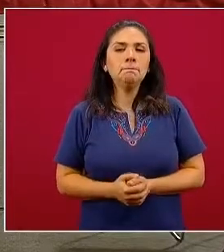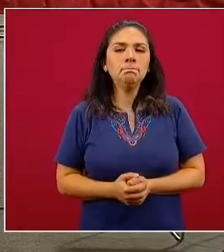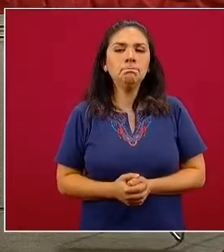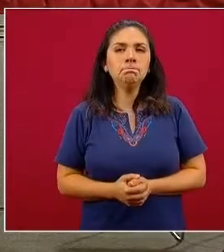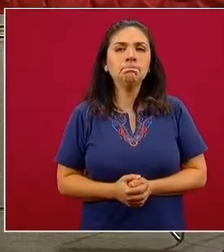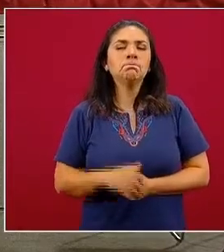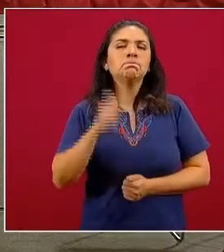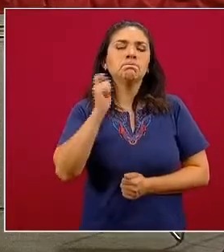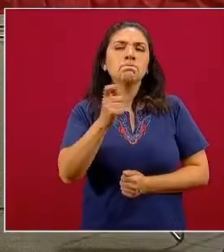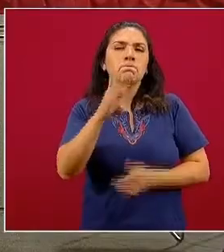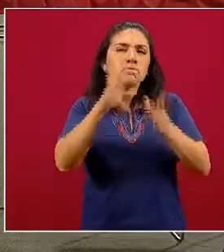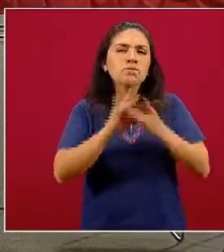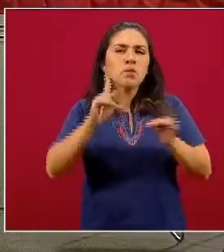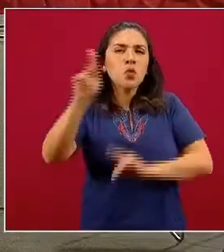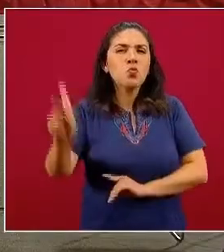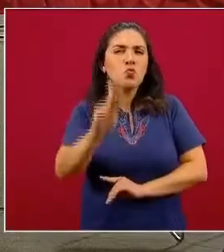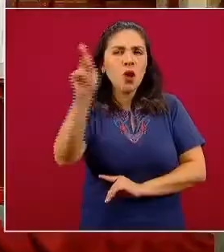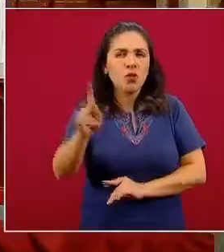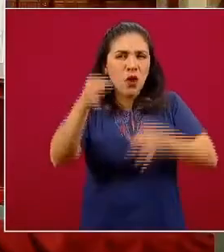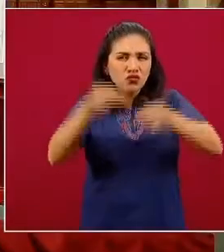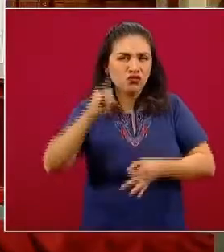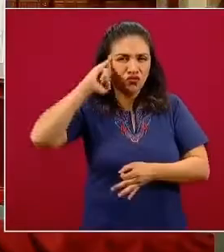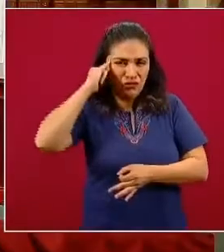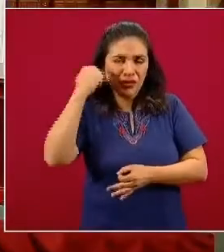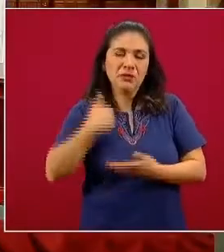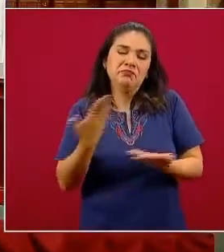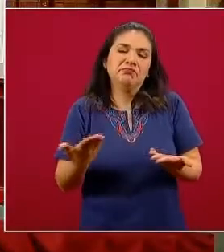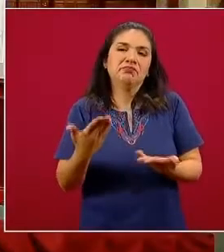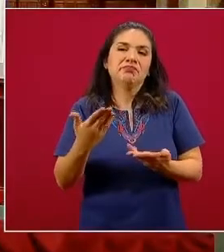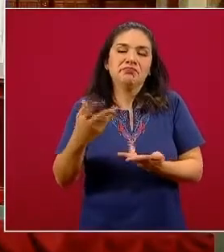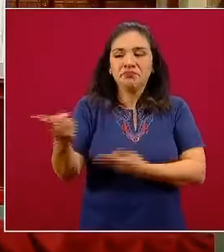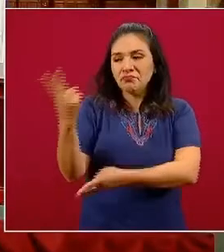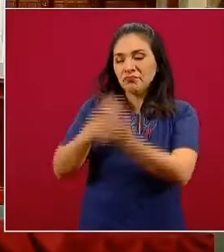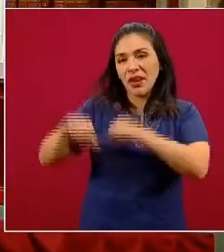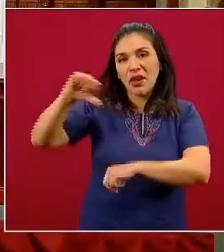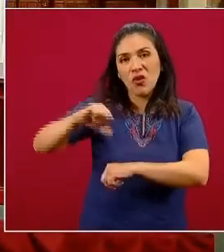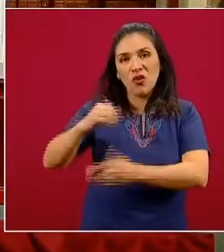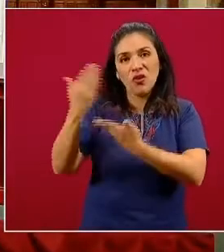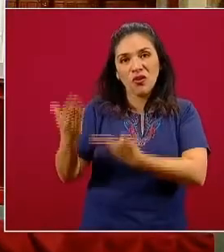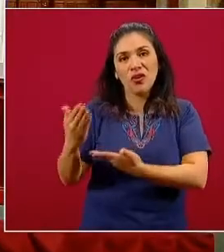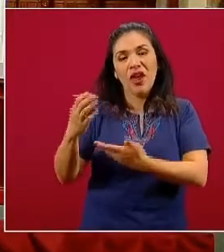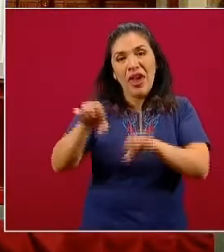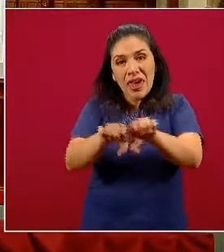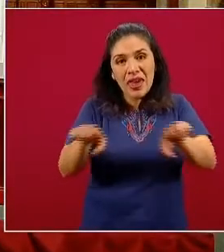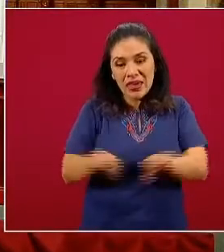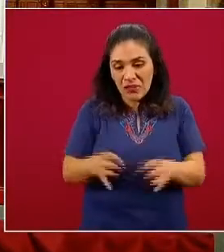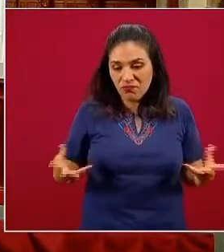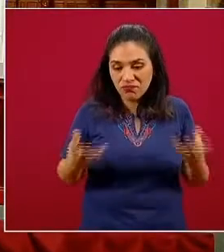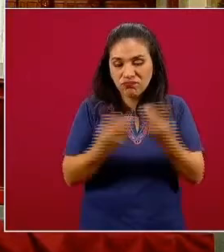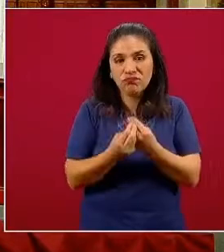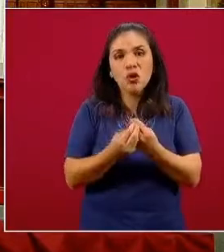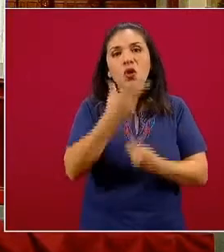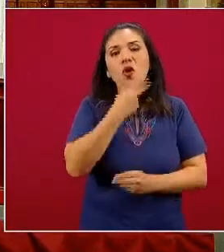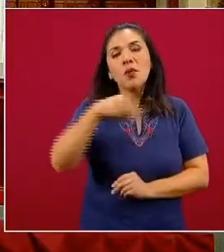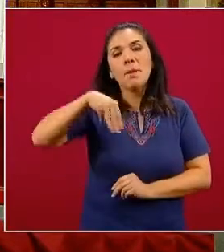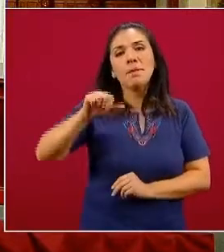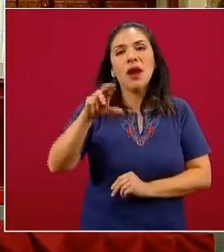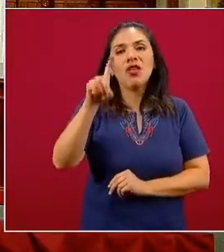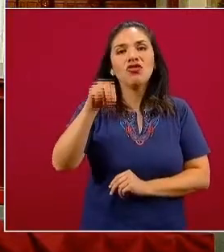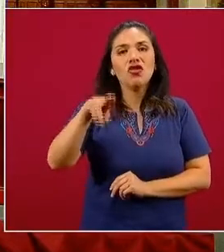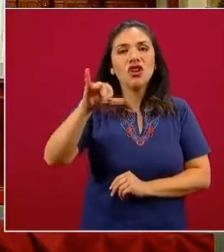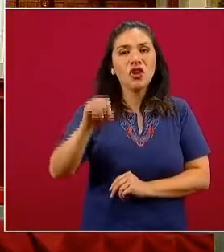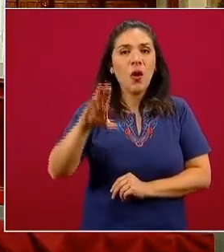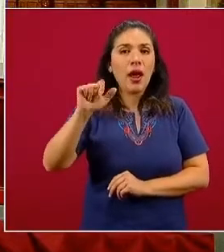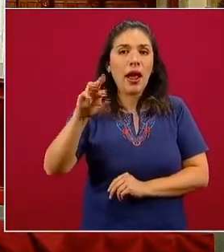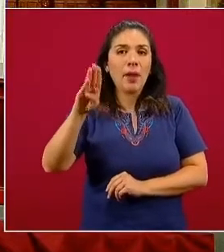de pueblos originarios, tenemos el honor de contar dentro de nuestro equipo con Mardonio Carballo.